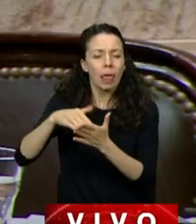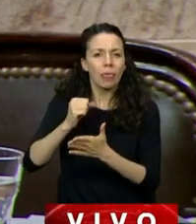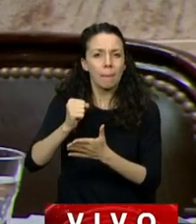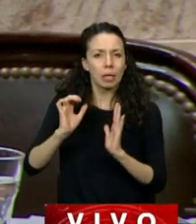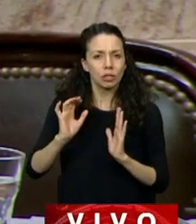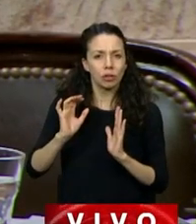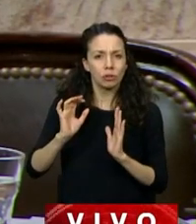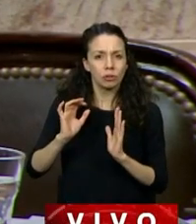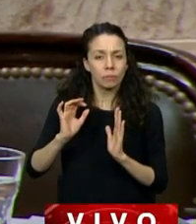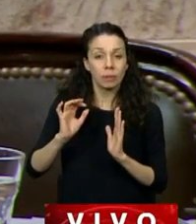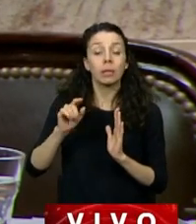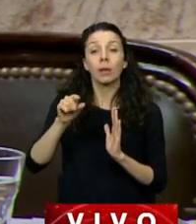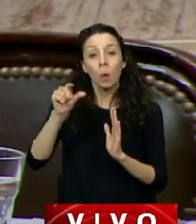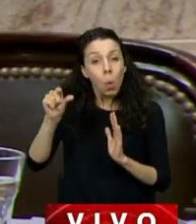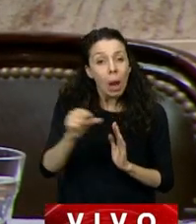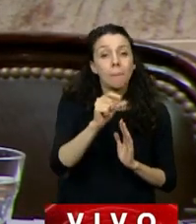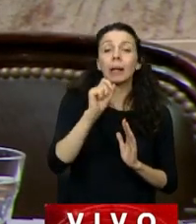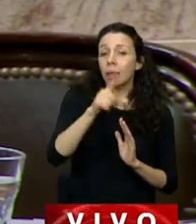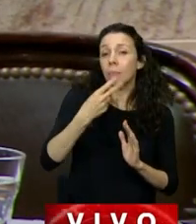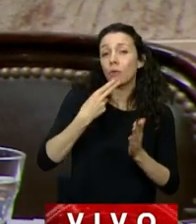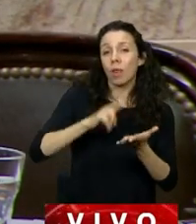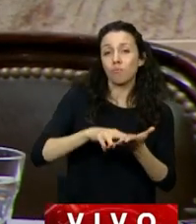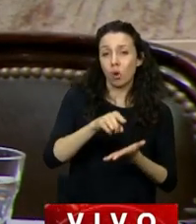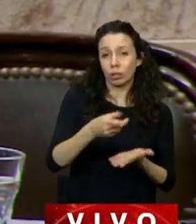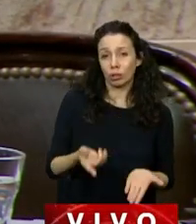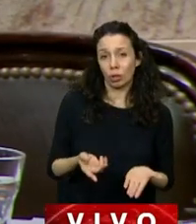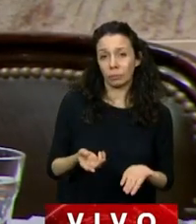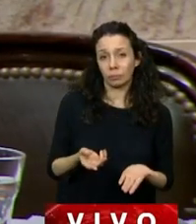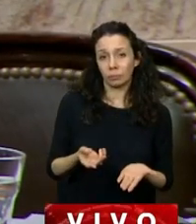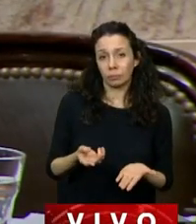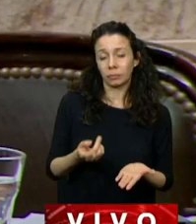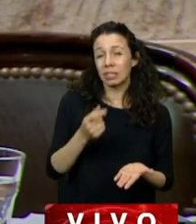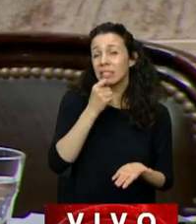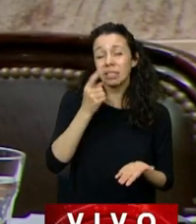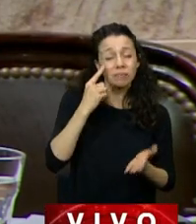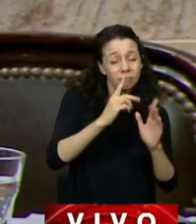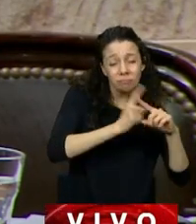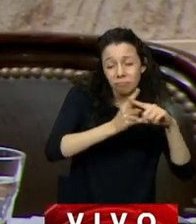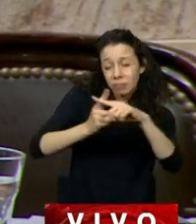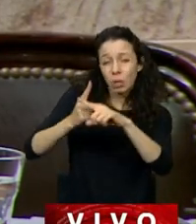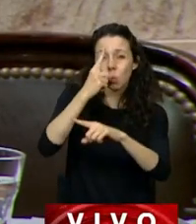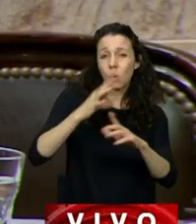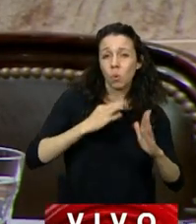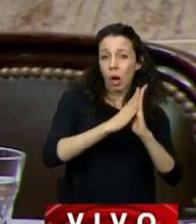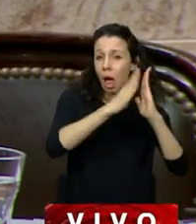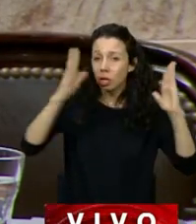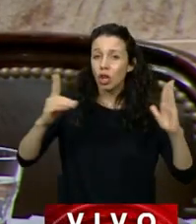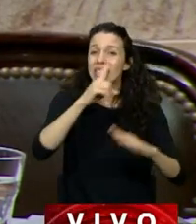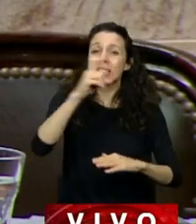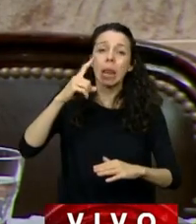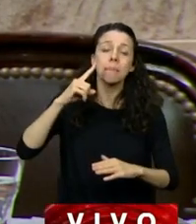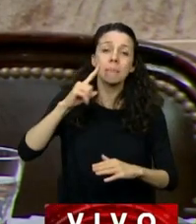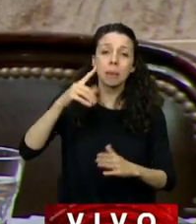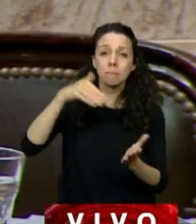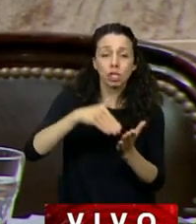6.000 corresponde al feto si tomamos el año completo hablaríamos de casi 100 mil millones que